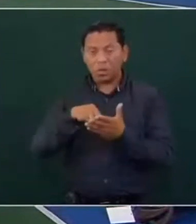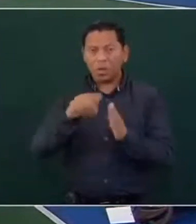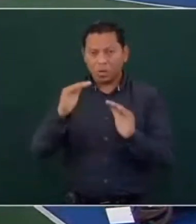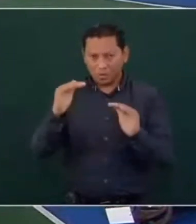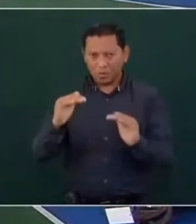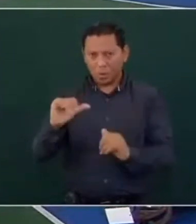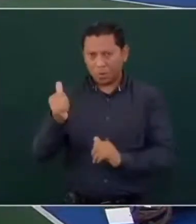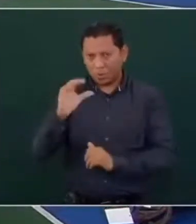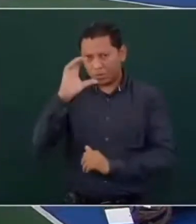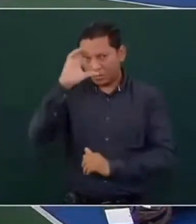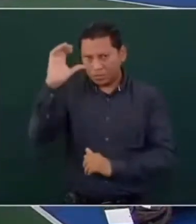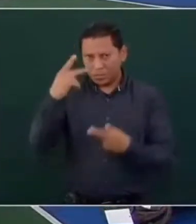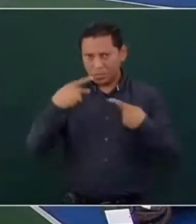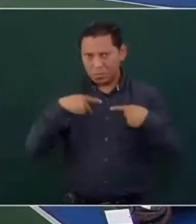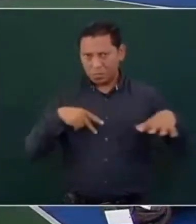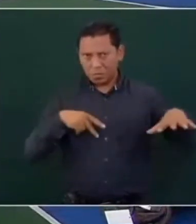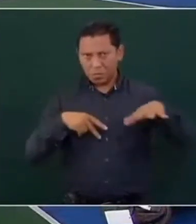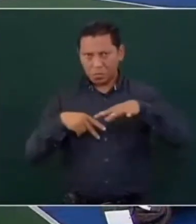sigue.